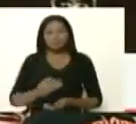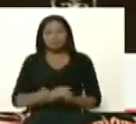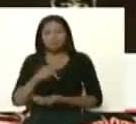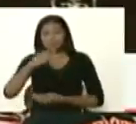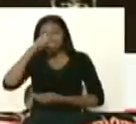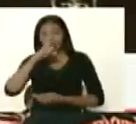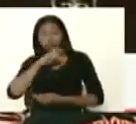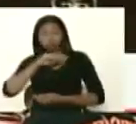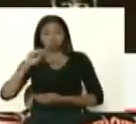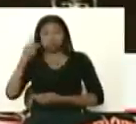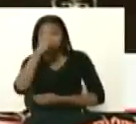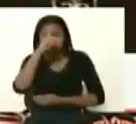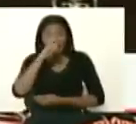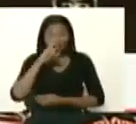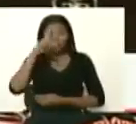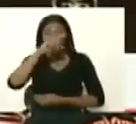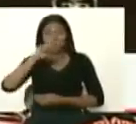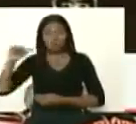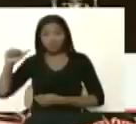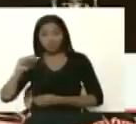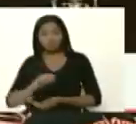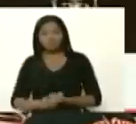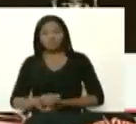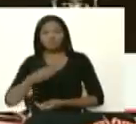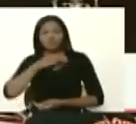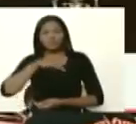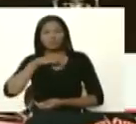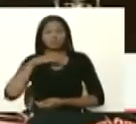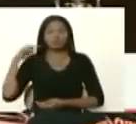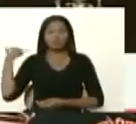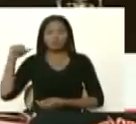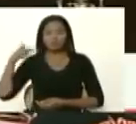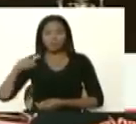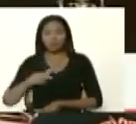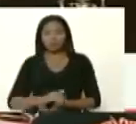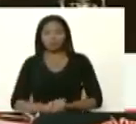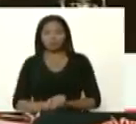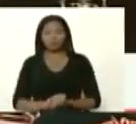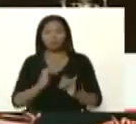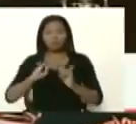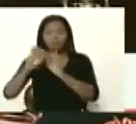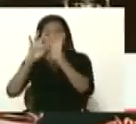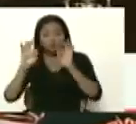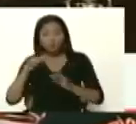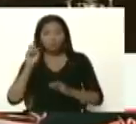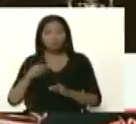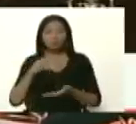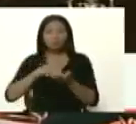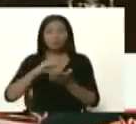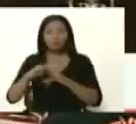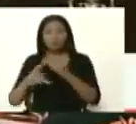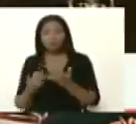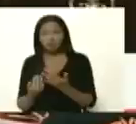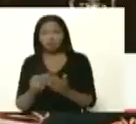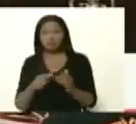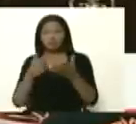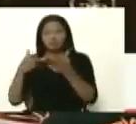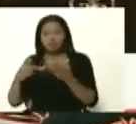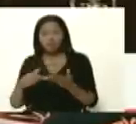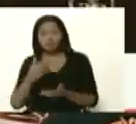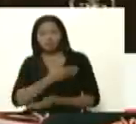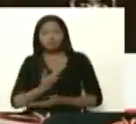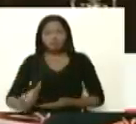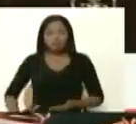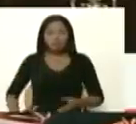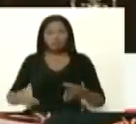año, este primer año de la gran misión Transporte ha sido, a mi modo de ver, hemos planteado con los diferentes presidentes de los entes, con la